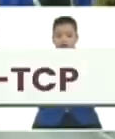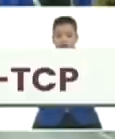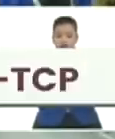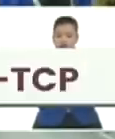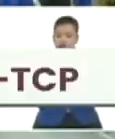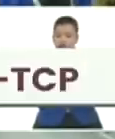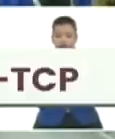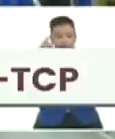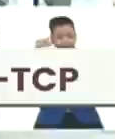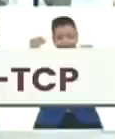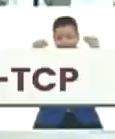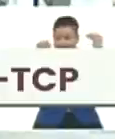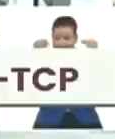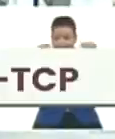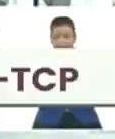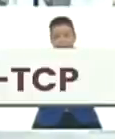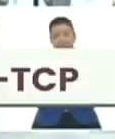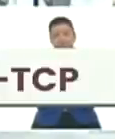región.